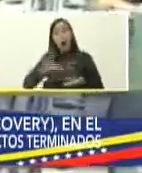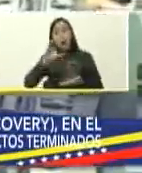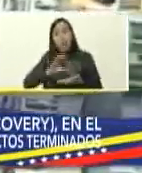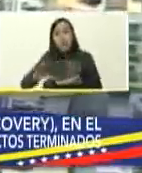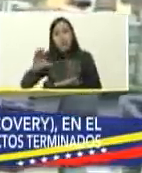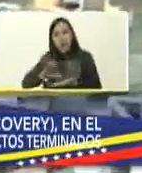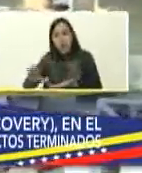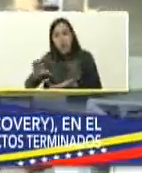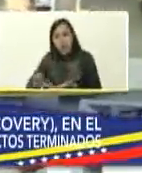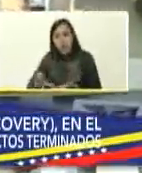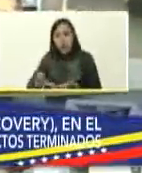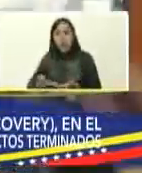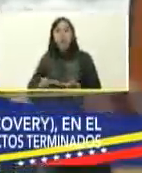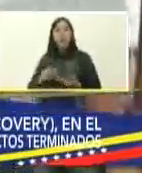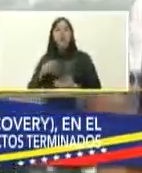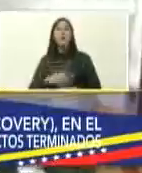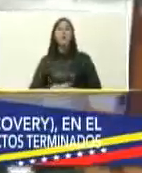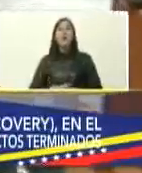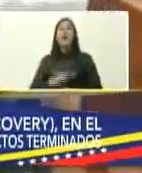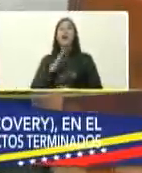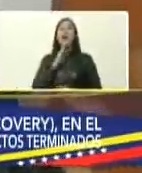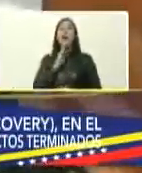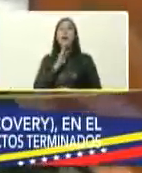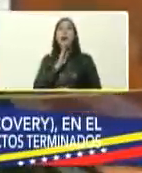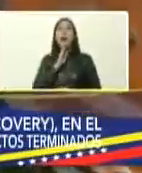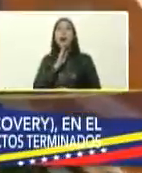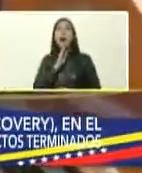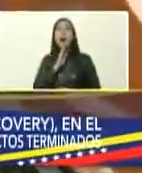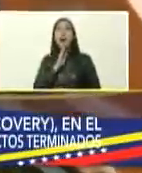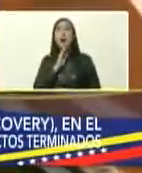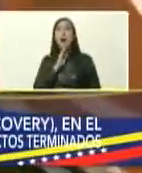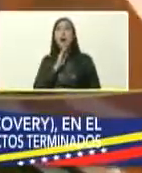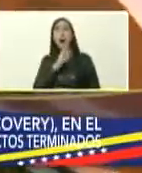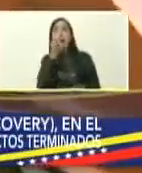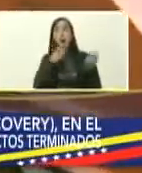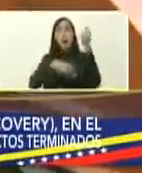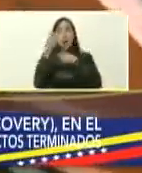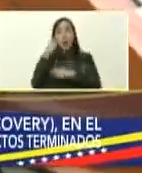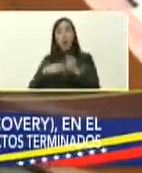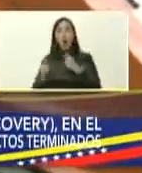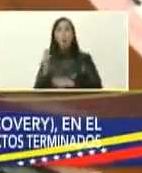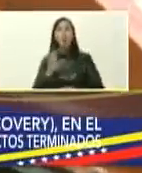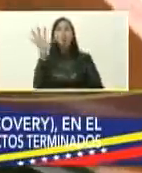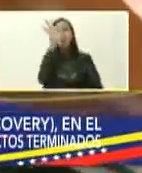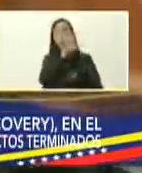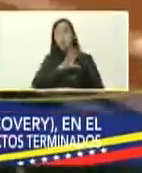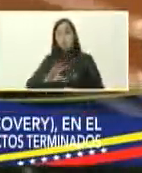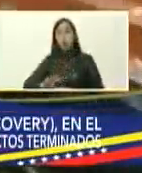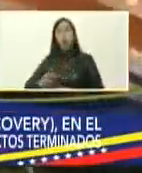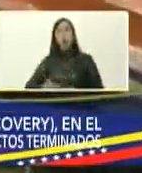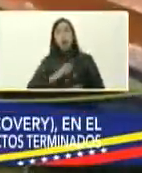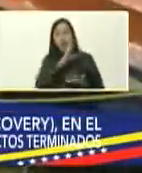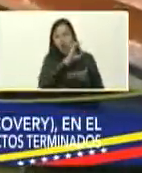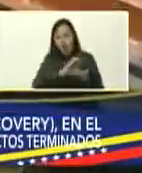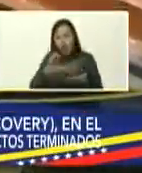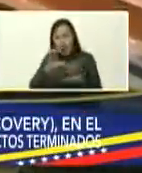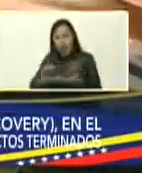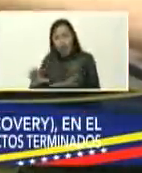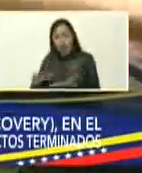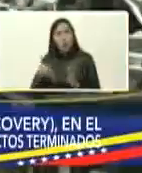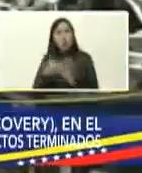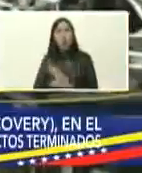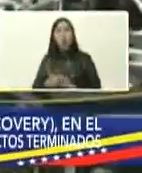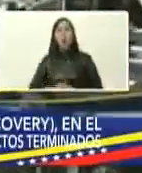al crédito otorgado por el Banco del Comercio Exterior, pues se le otorgó un crédito que